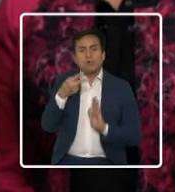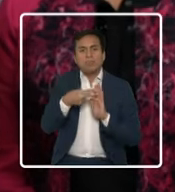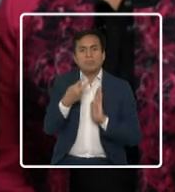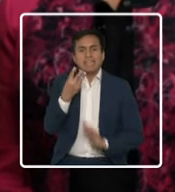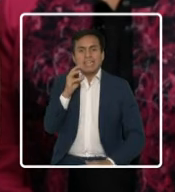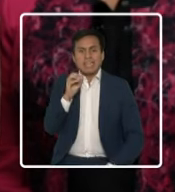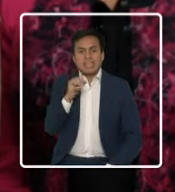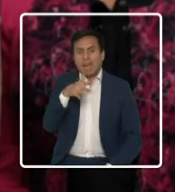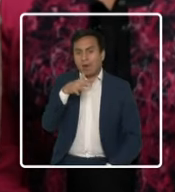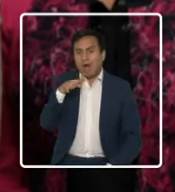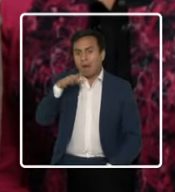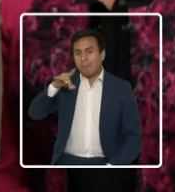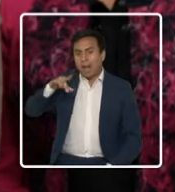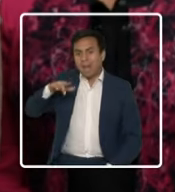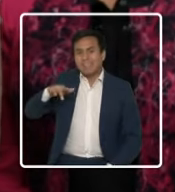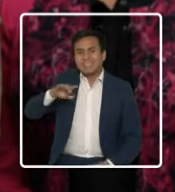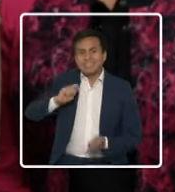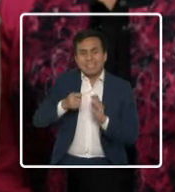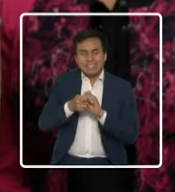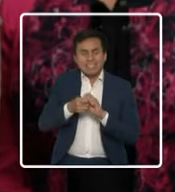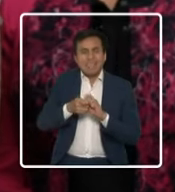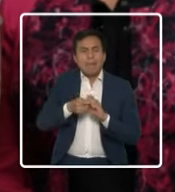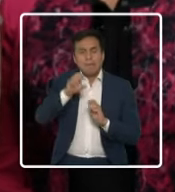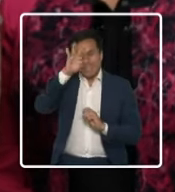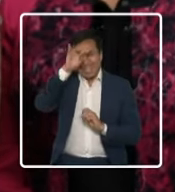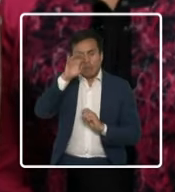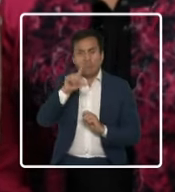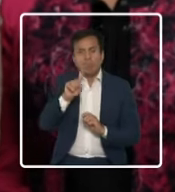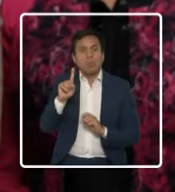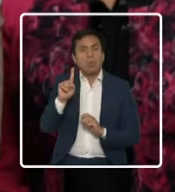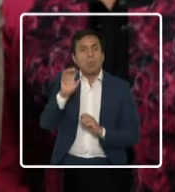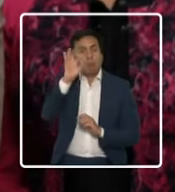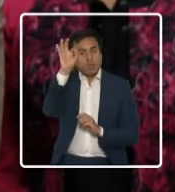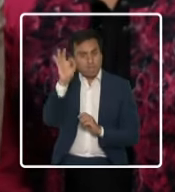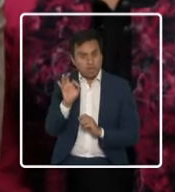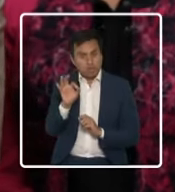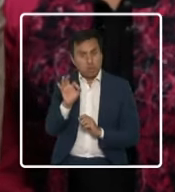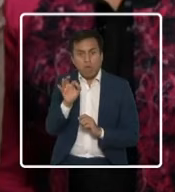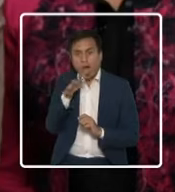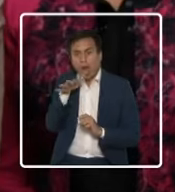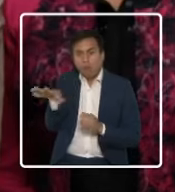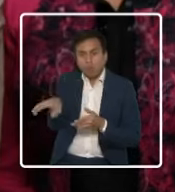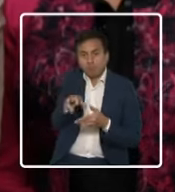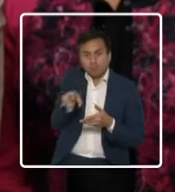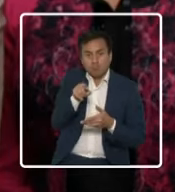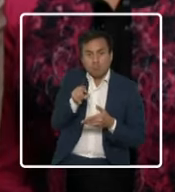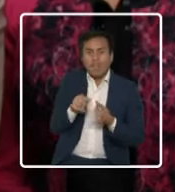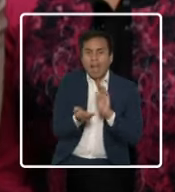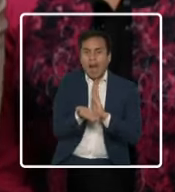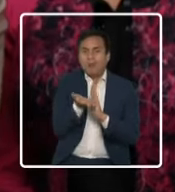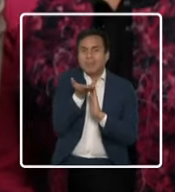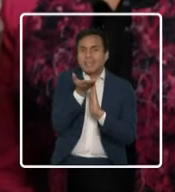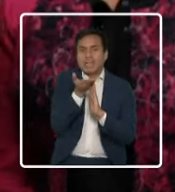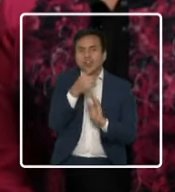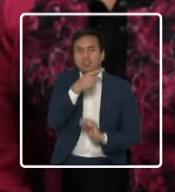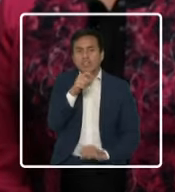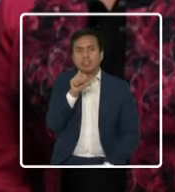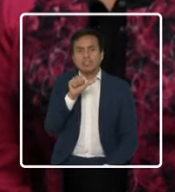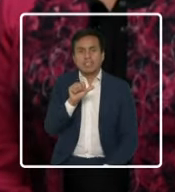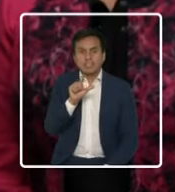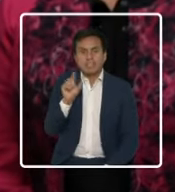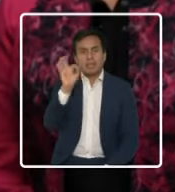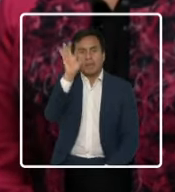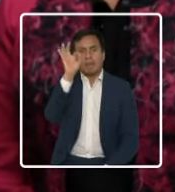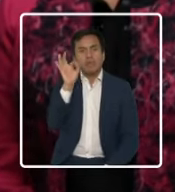Barros, una situación en la que él profundizó hoy día y que ha generado reacciones de todos los sectores políticos. Entonces, ¿qué es lo que